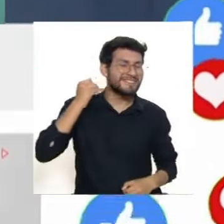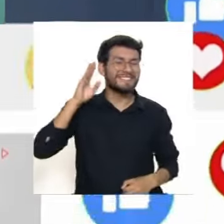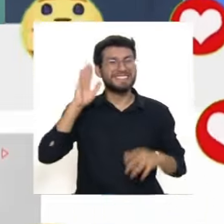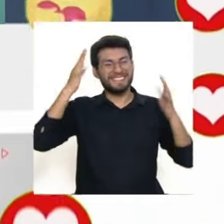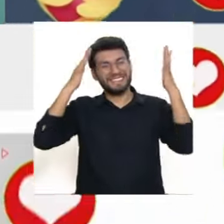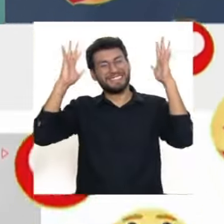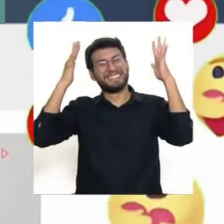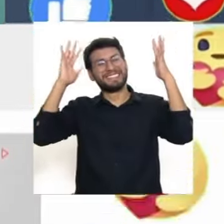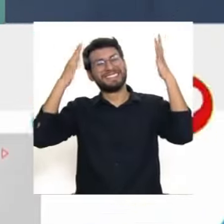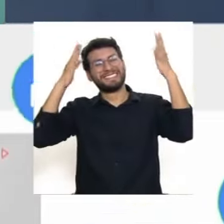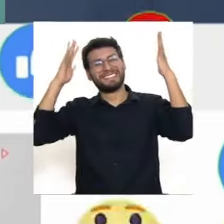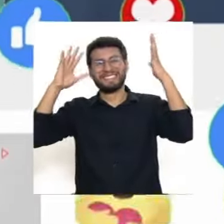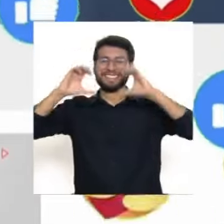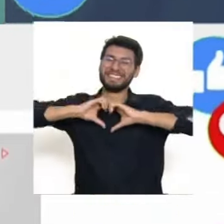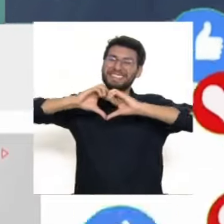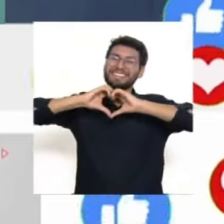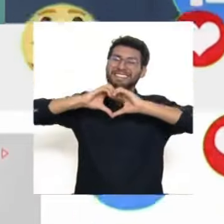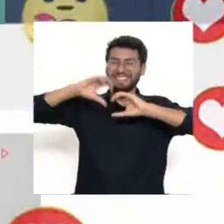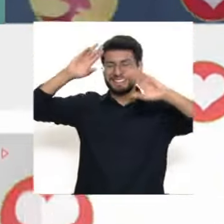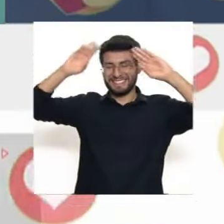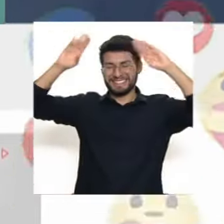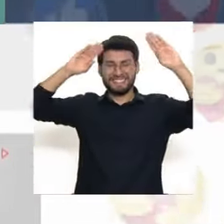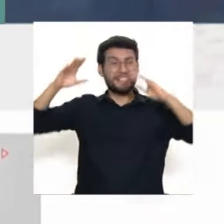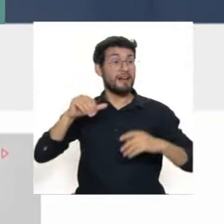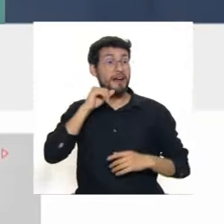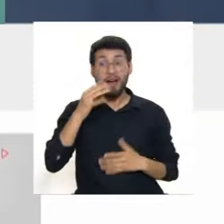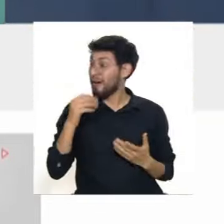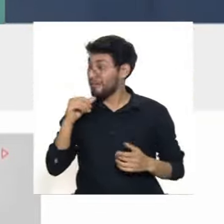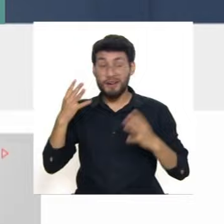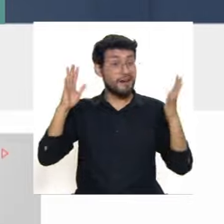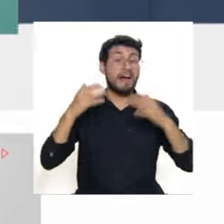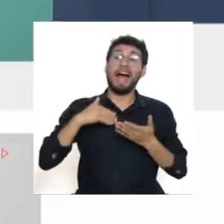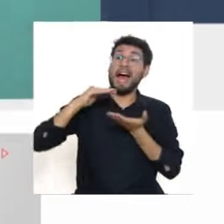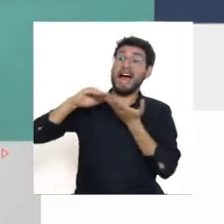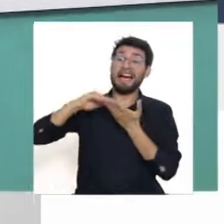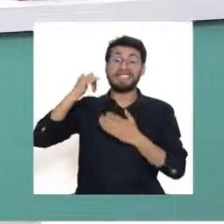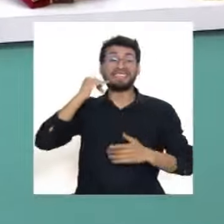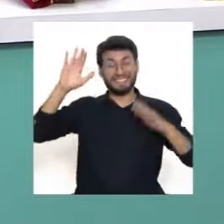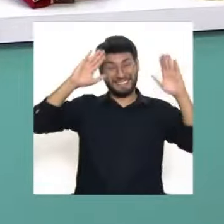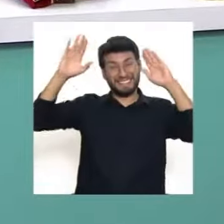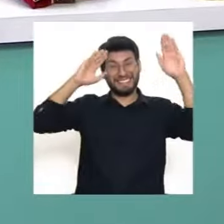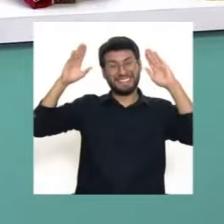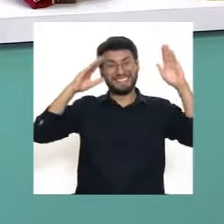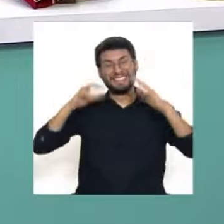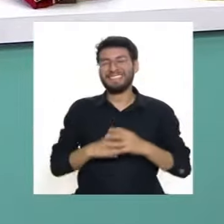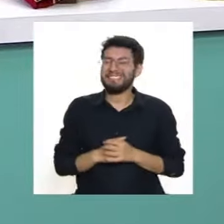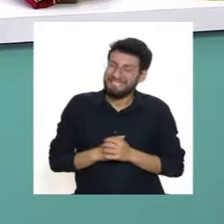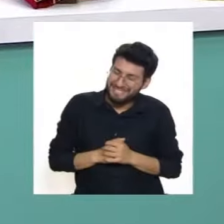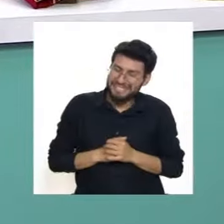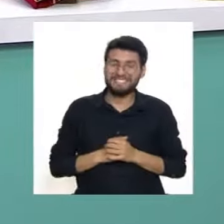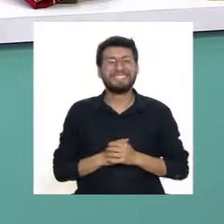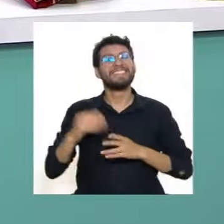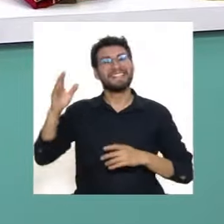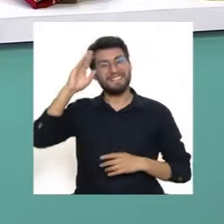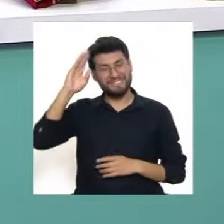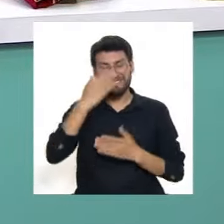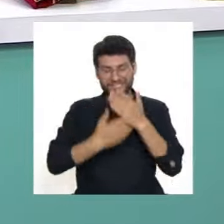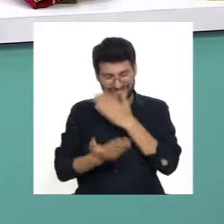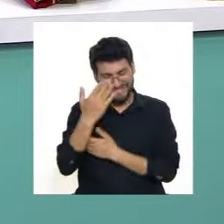Josué. ¡Hola, Josué! ¿No nos saludamos a Josué? No, no lo hemos saludado. ¡Ay, perdón, Josué! No, no hemos saludado a Josué. Buenos días,